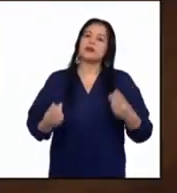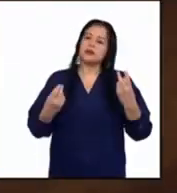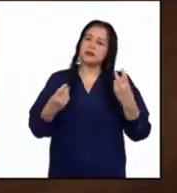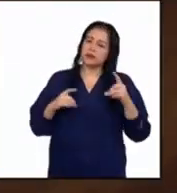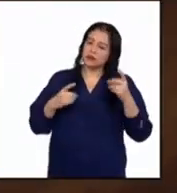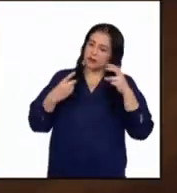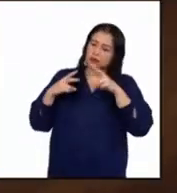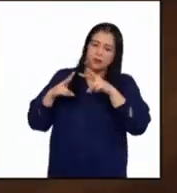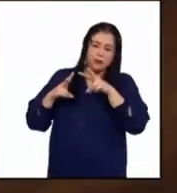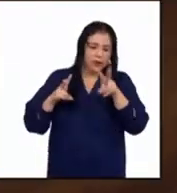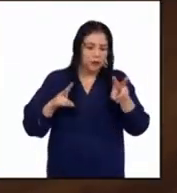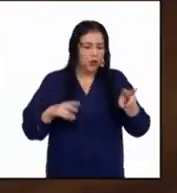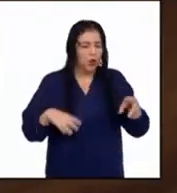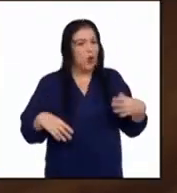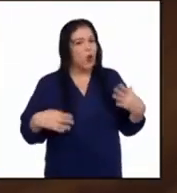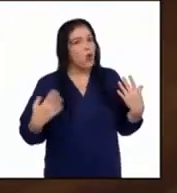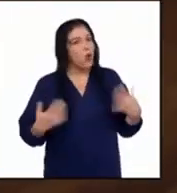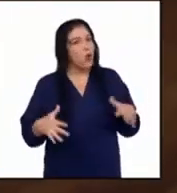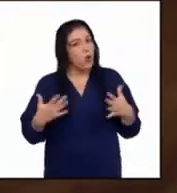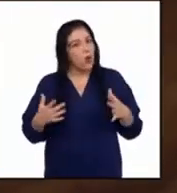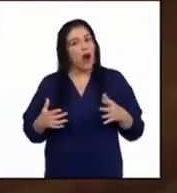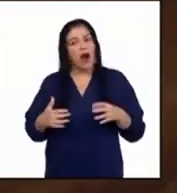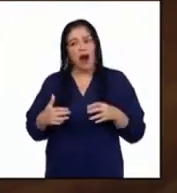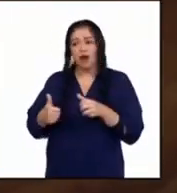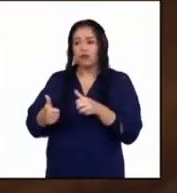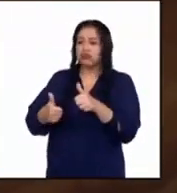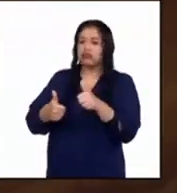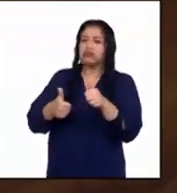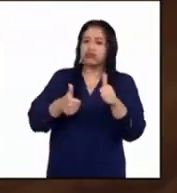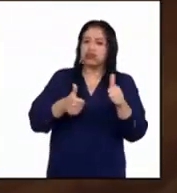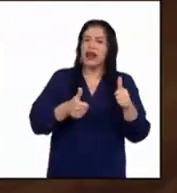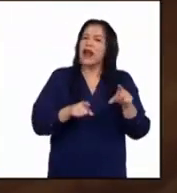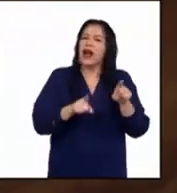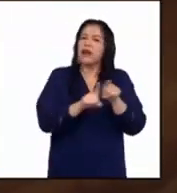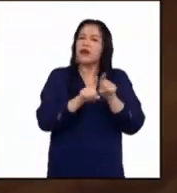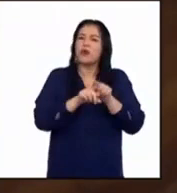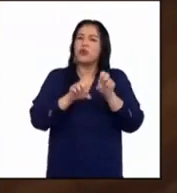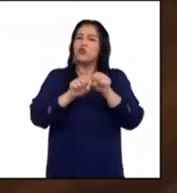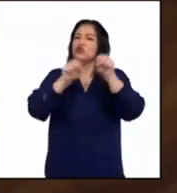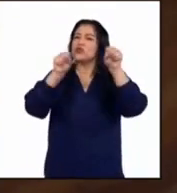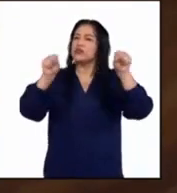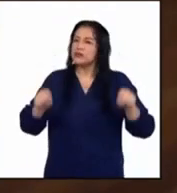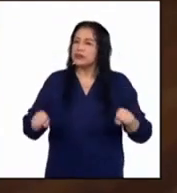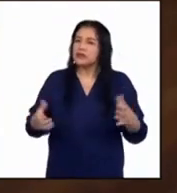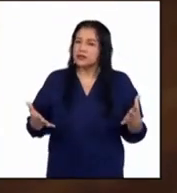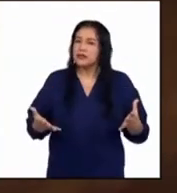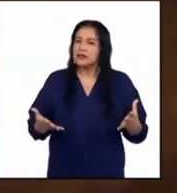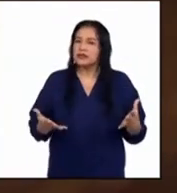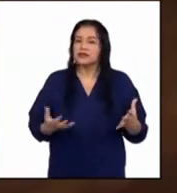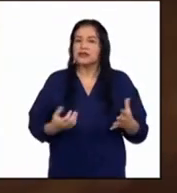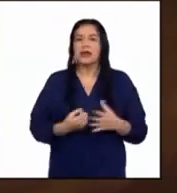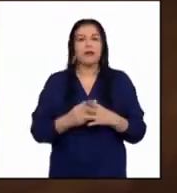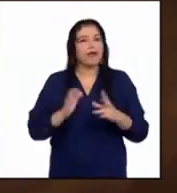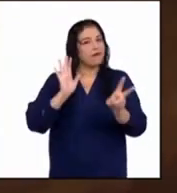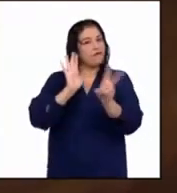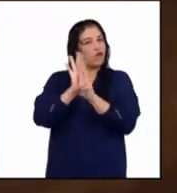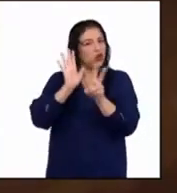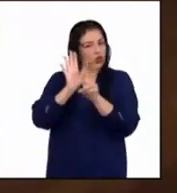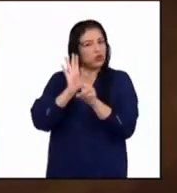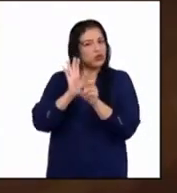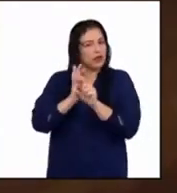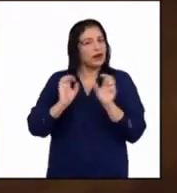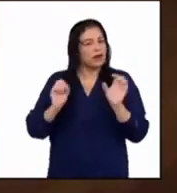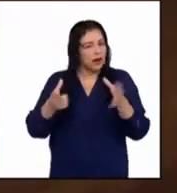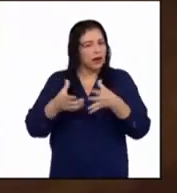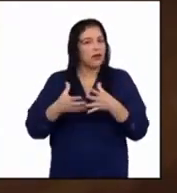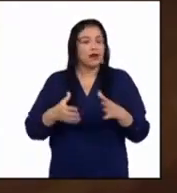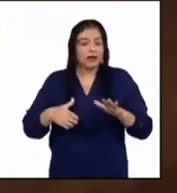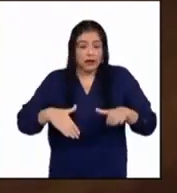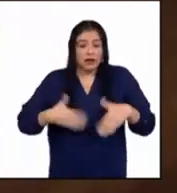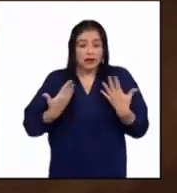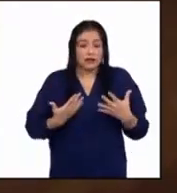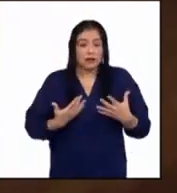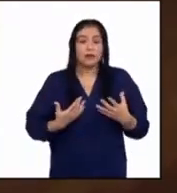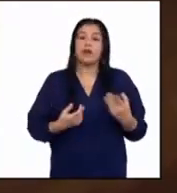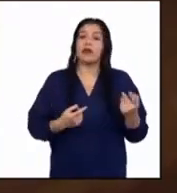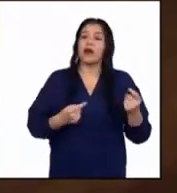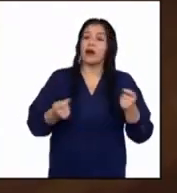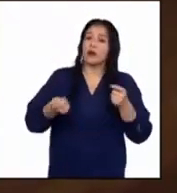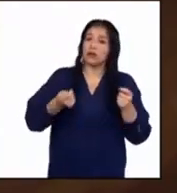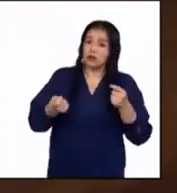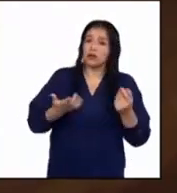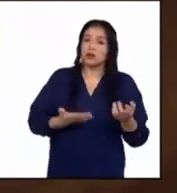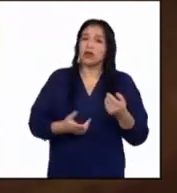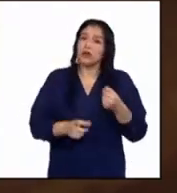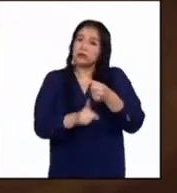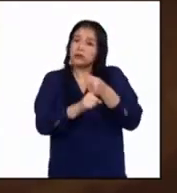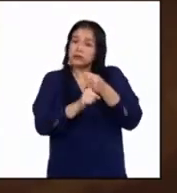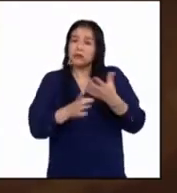cuenta de esto, nos dimos que esto funcionaba como una especie de sistema, de ecosistema de voluntariado, que se podía gestionar.